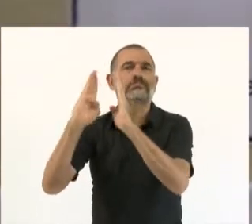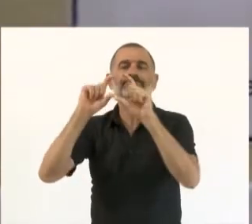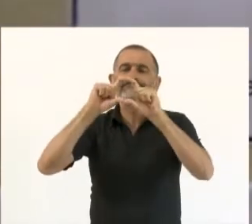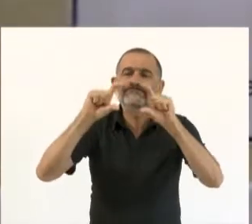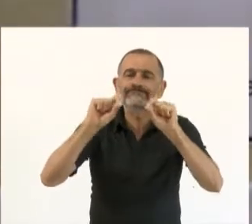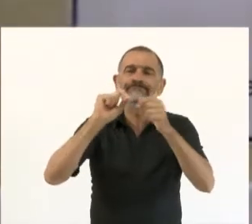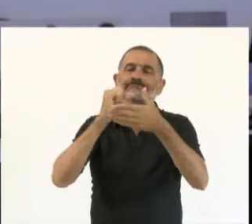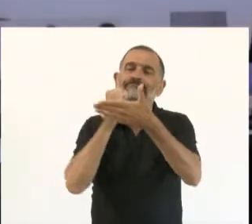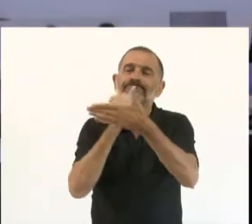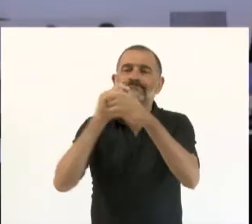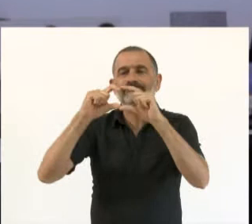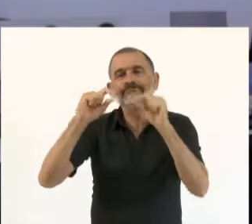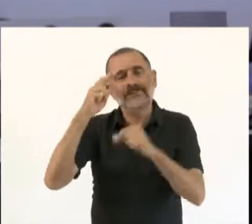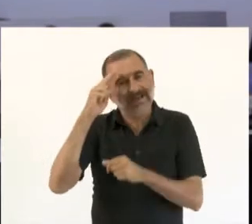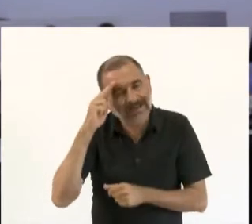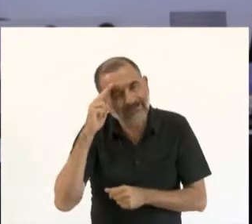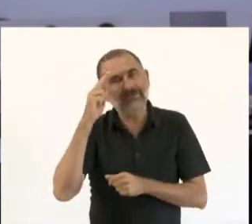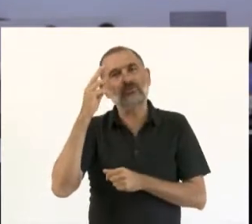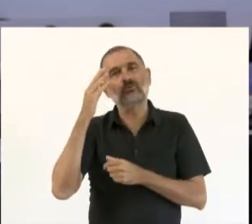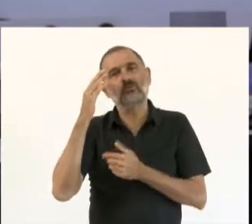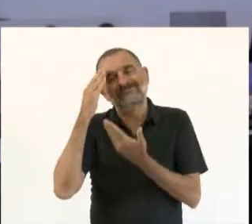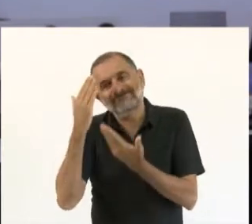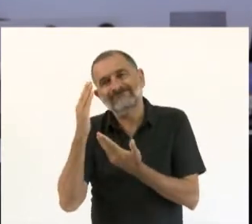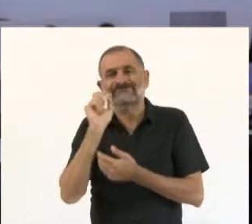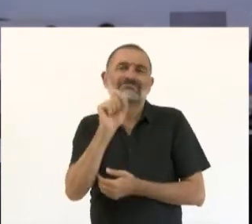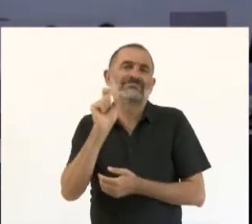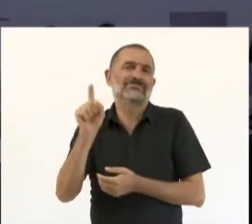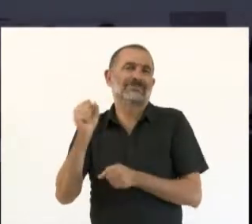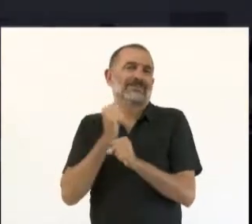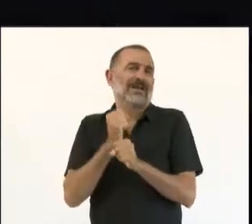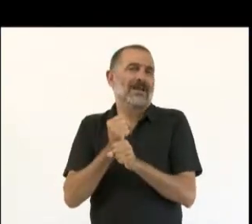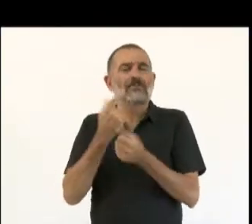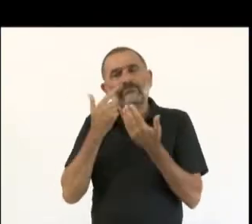el respeto que hicieron toda la investigación de estos restos.